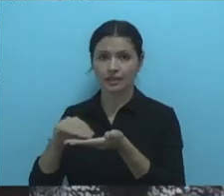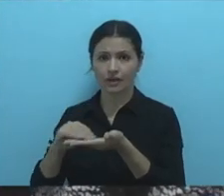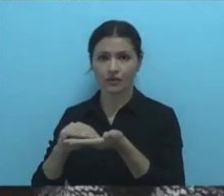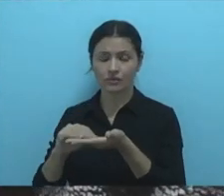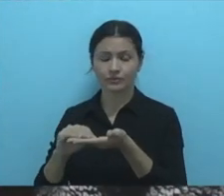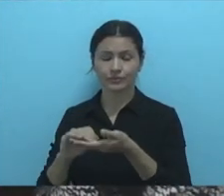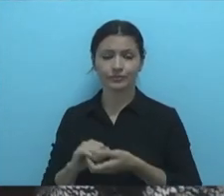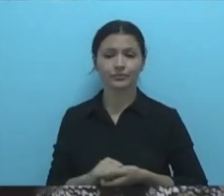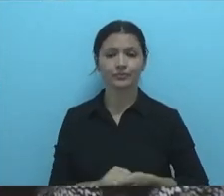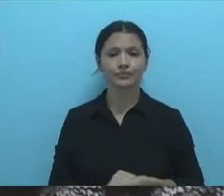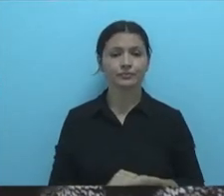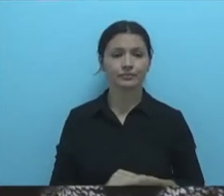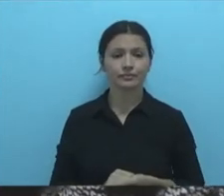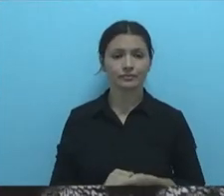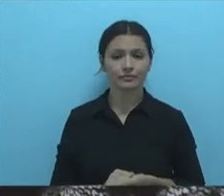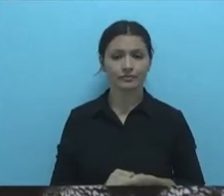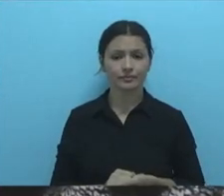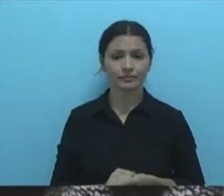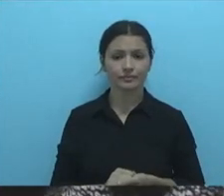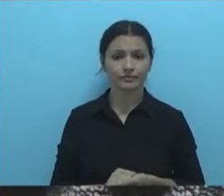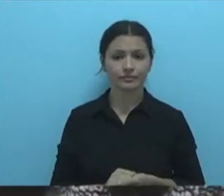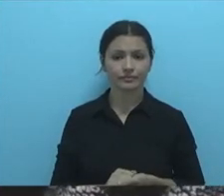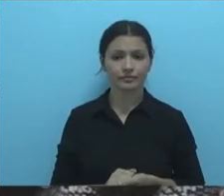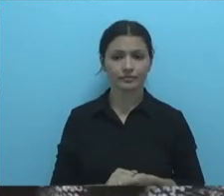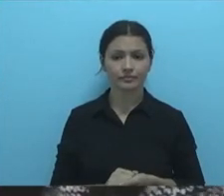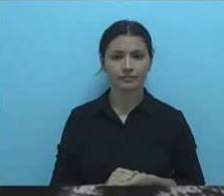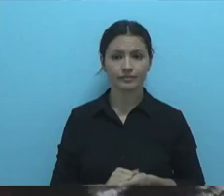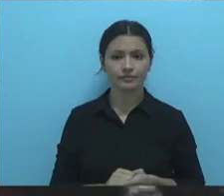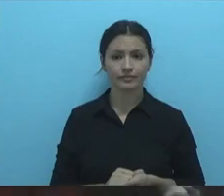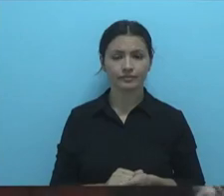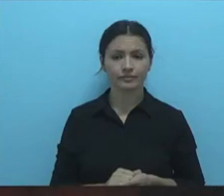se comunica a la cámara de senadores